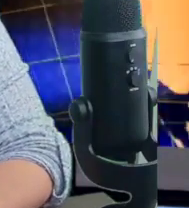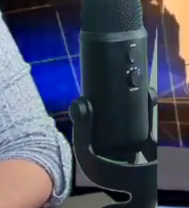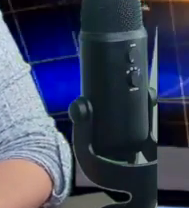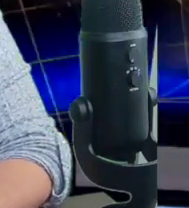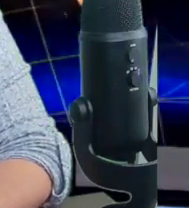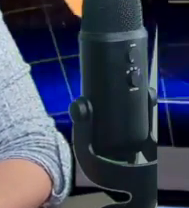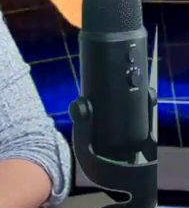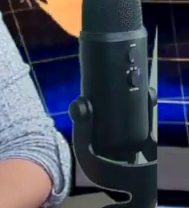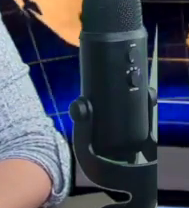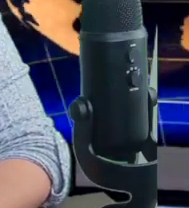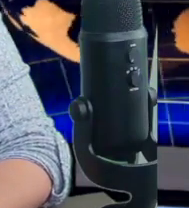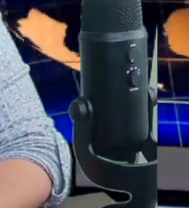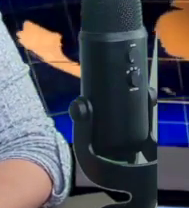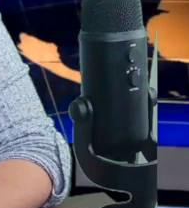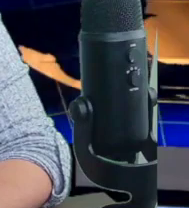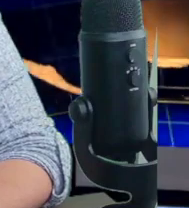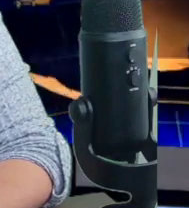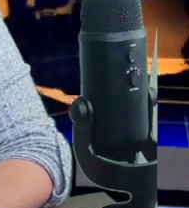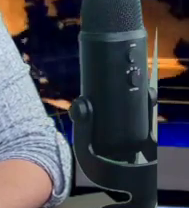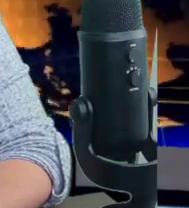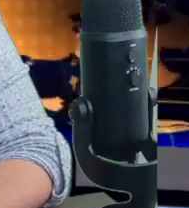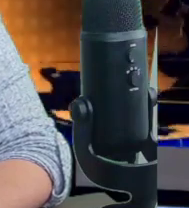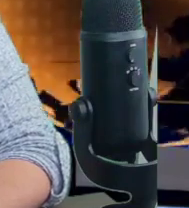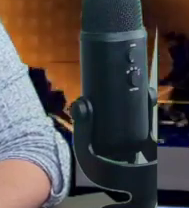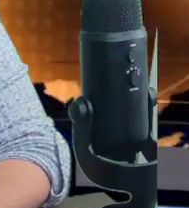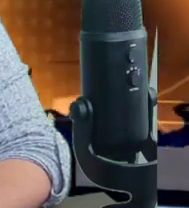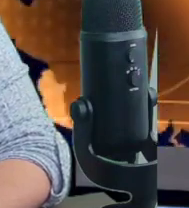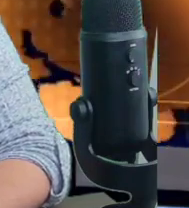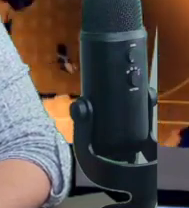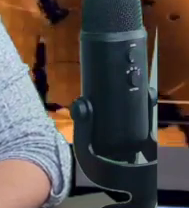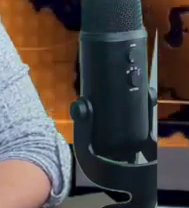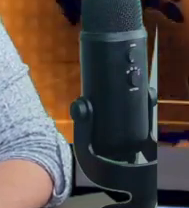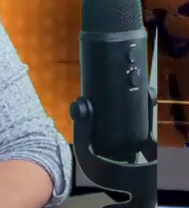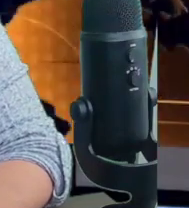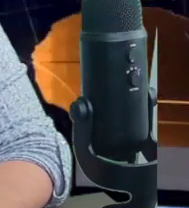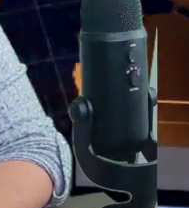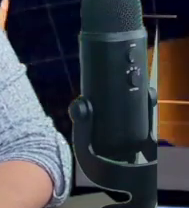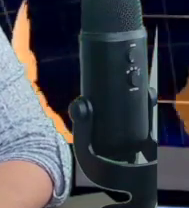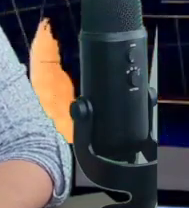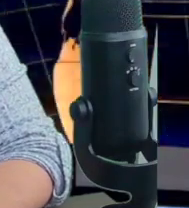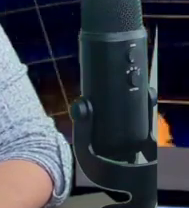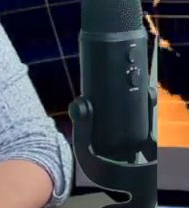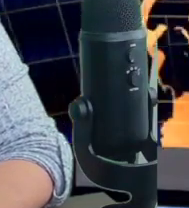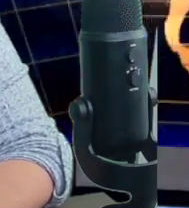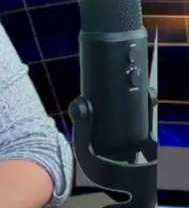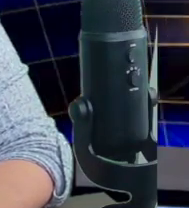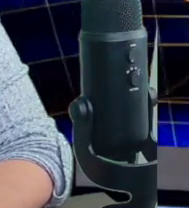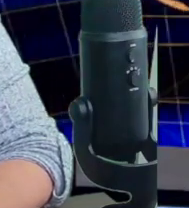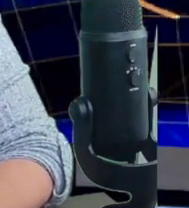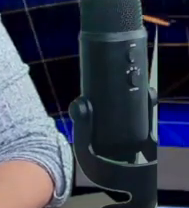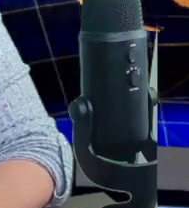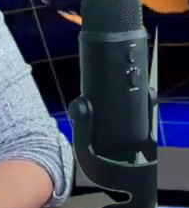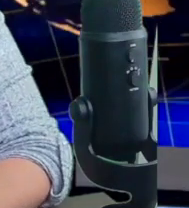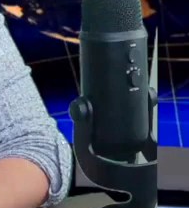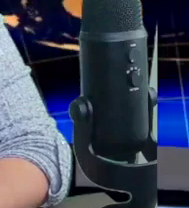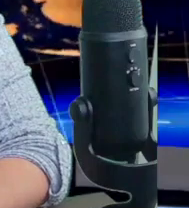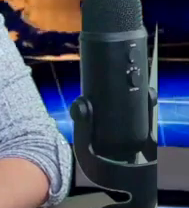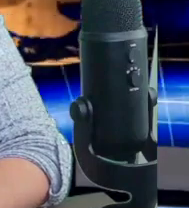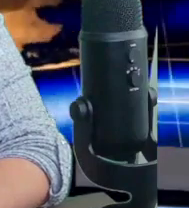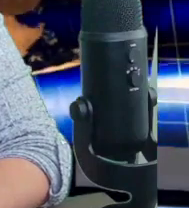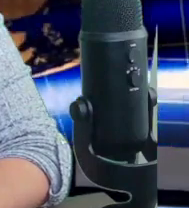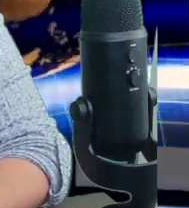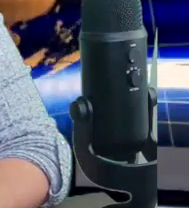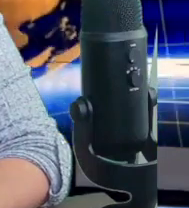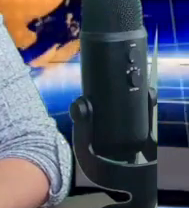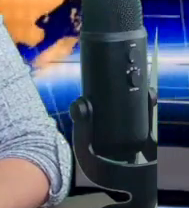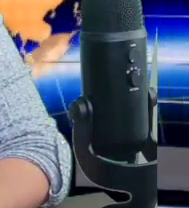la existencia del PRI. Así como lo estamos escuchando, así como lo estoy platicando, esto es lo que